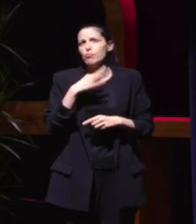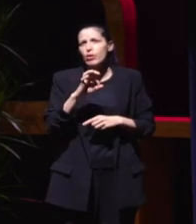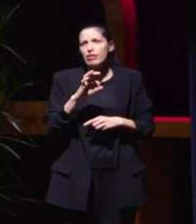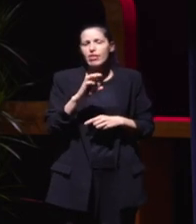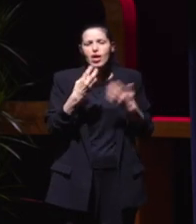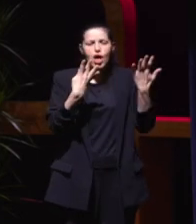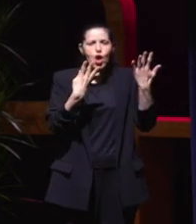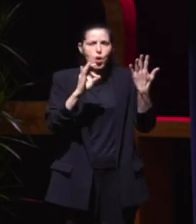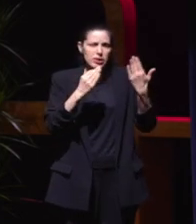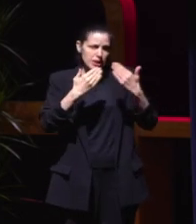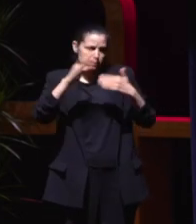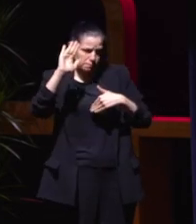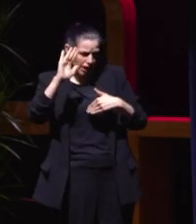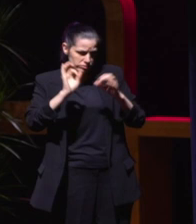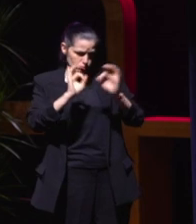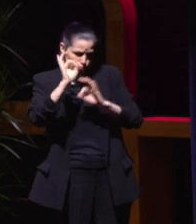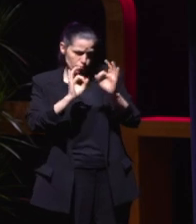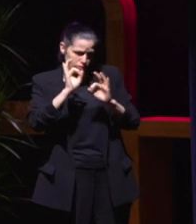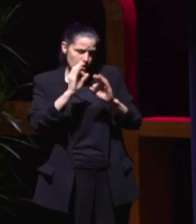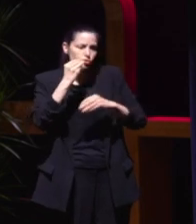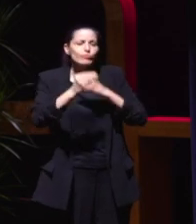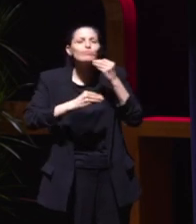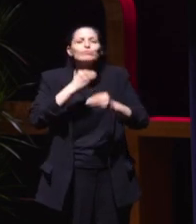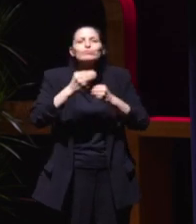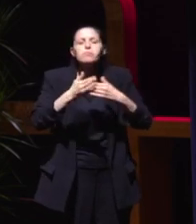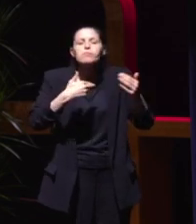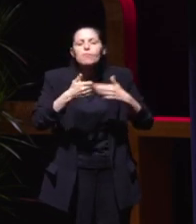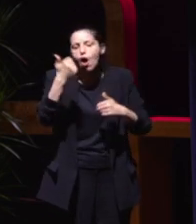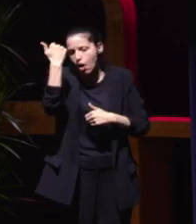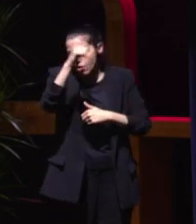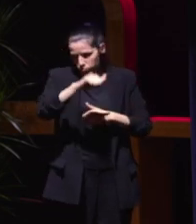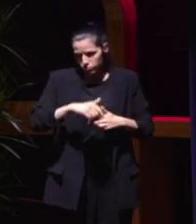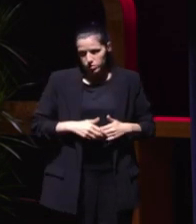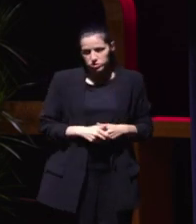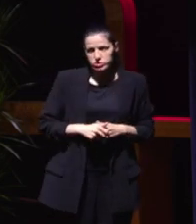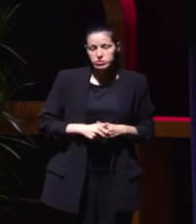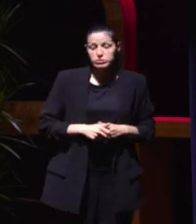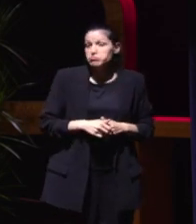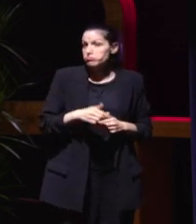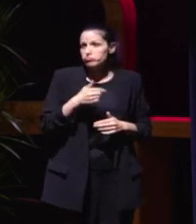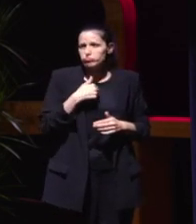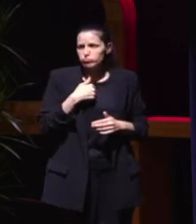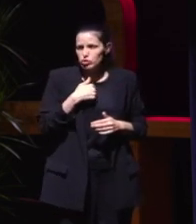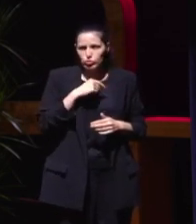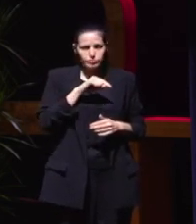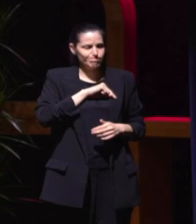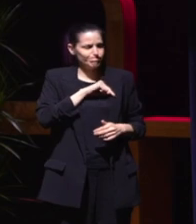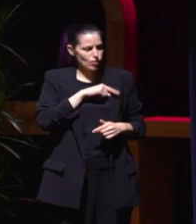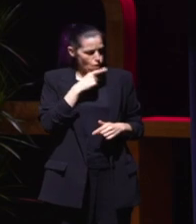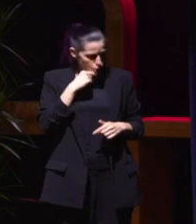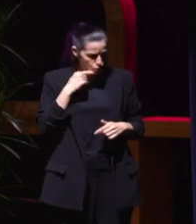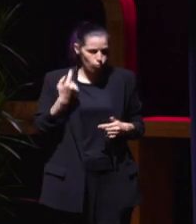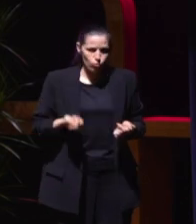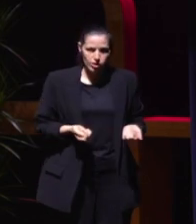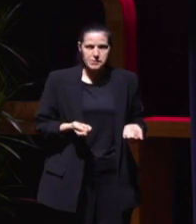tenemos en nuestra cabeza están hechas por hombres y yo de una manera dolorosísima he